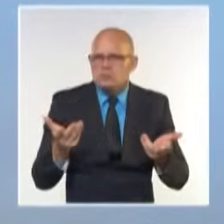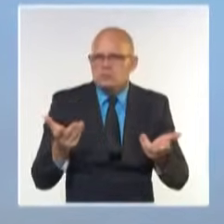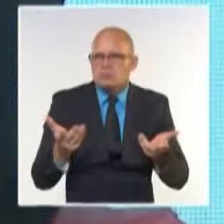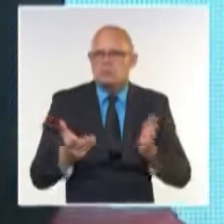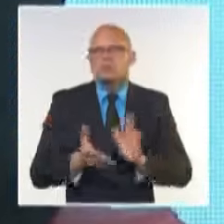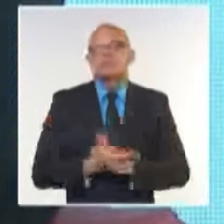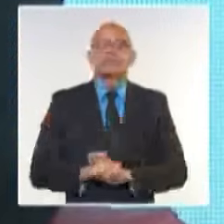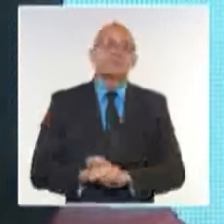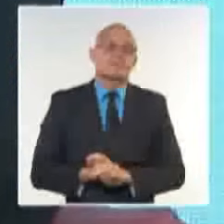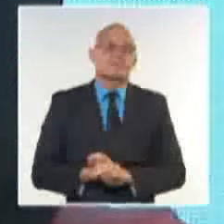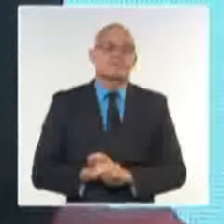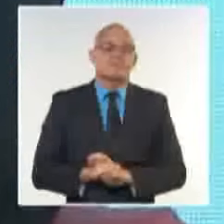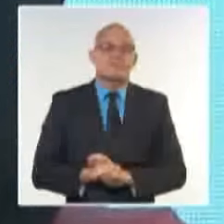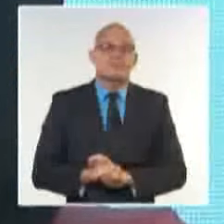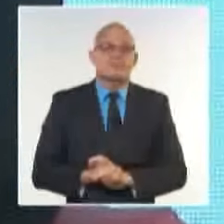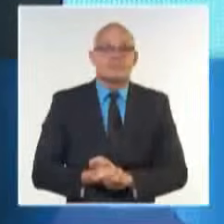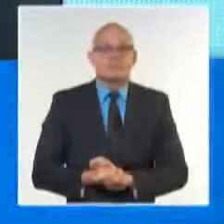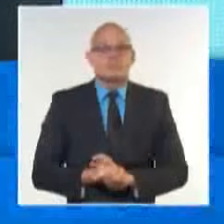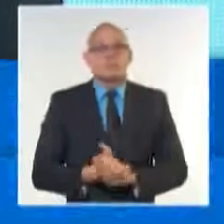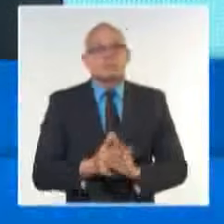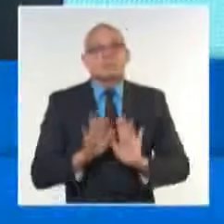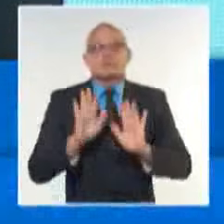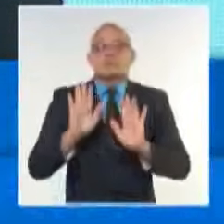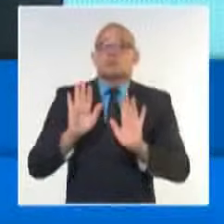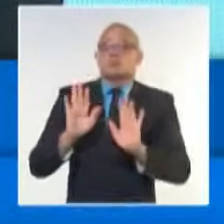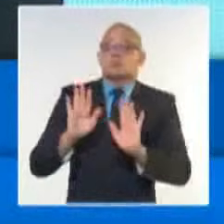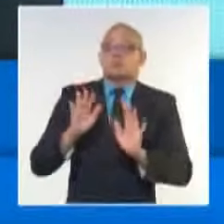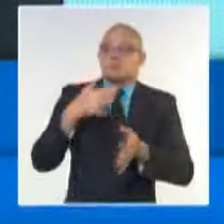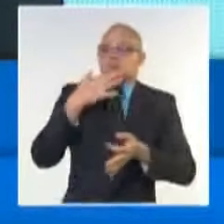No, primero, Humberto, que